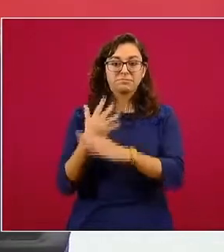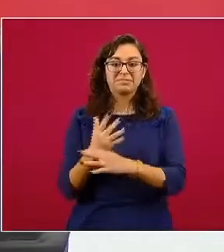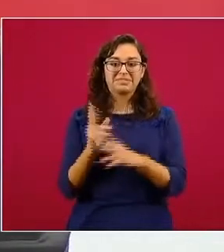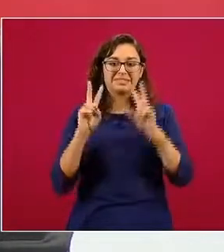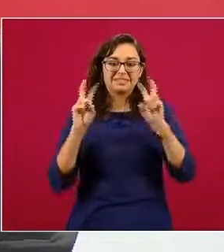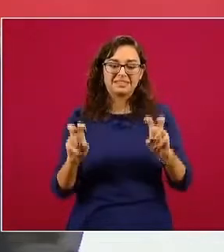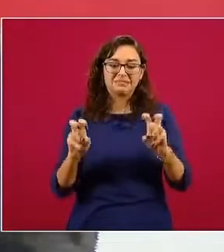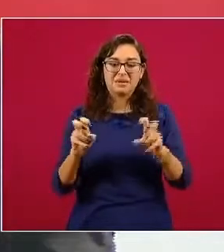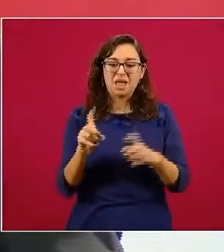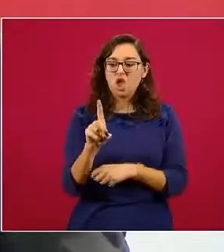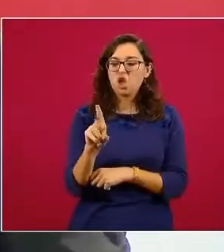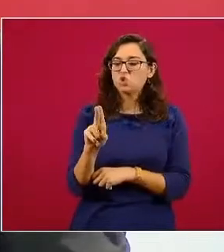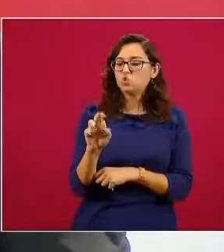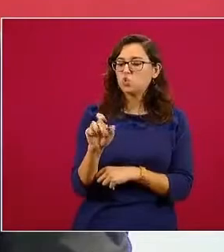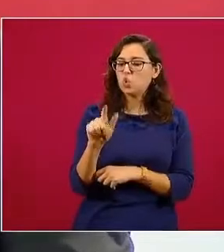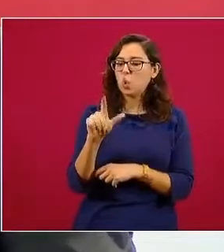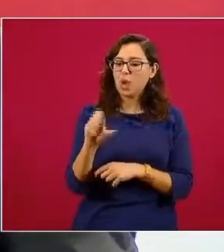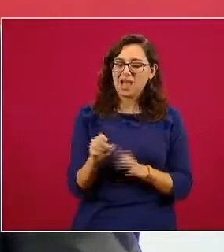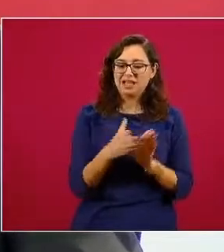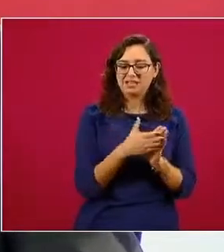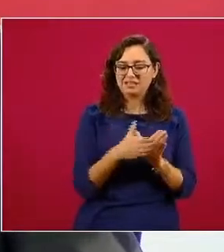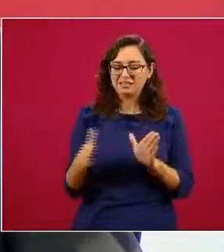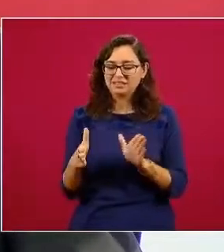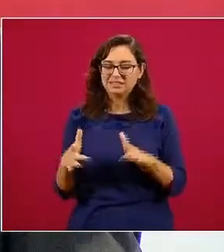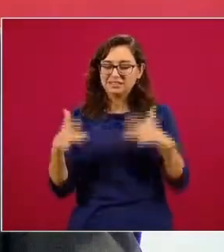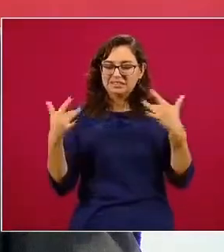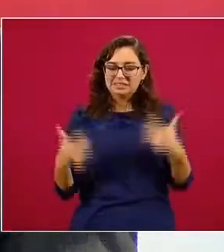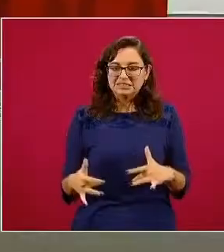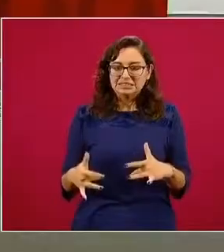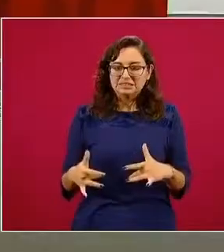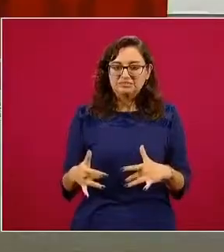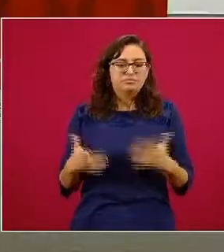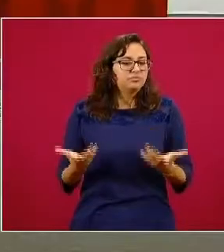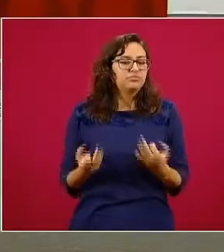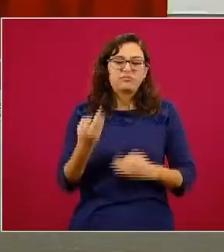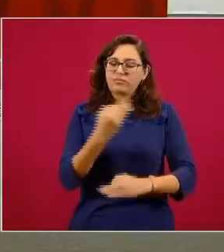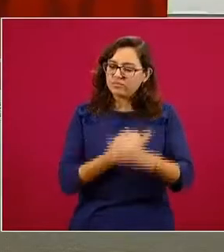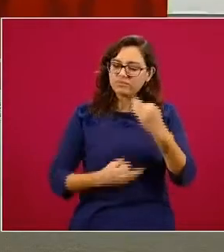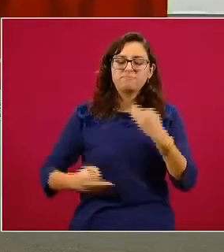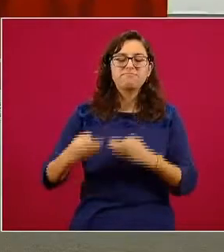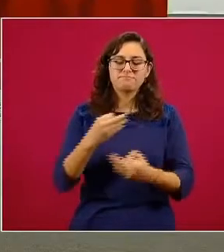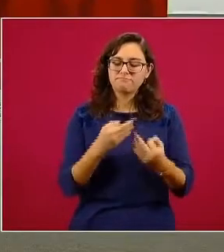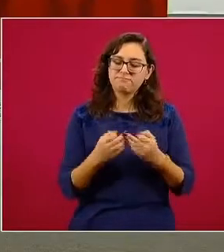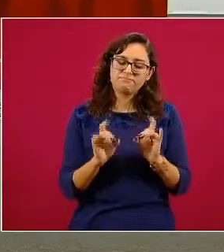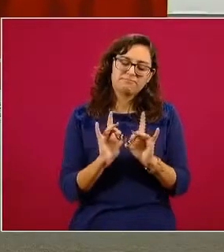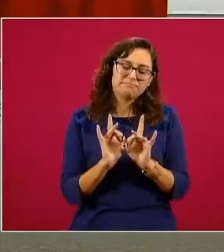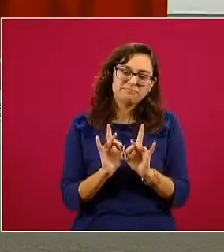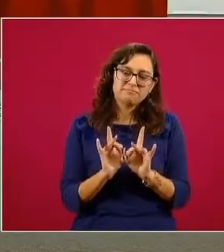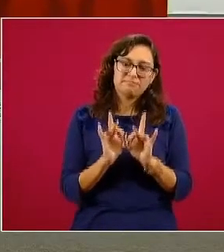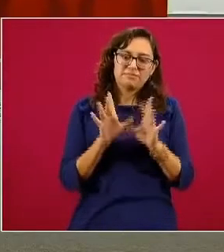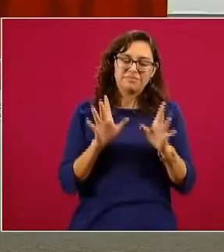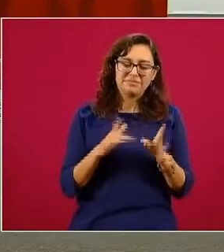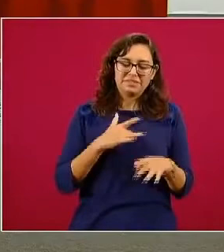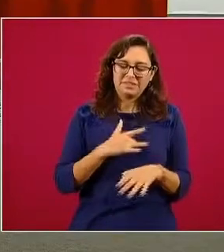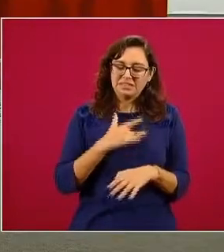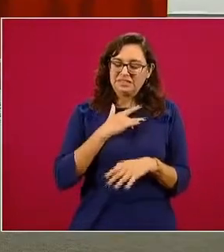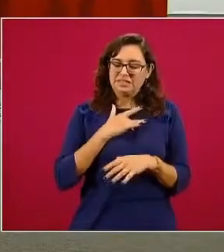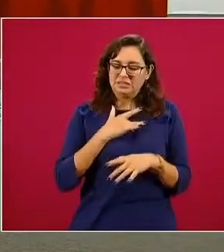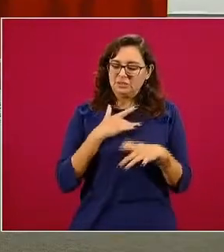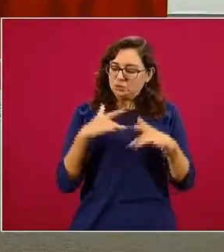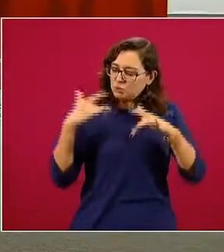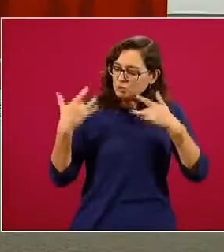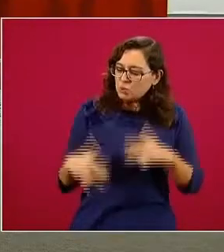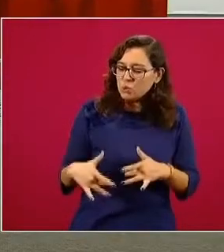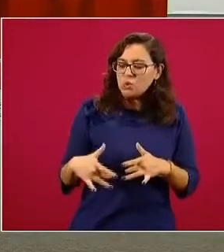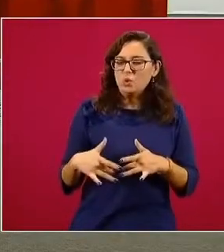duelo. Todos los seres humanos pasamos por etapas de duelo. Duelo es esta respuesta ante la